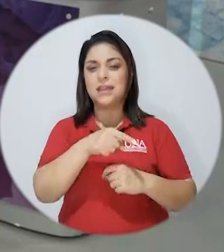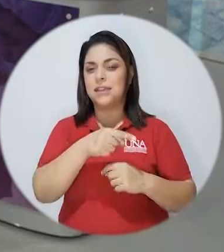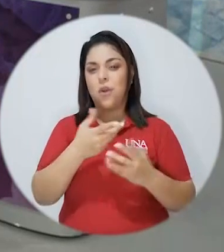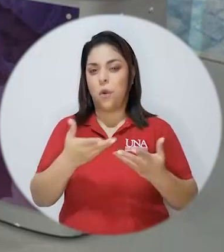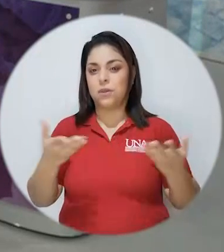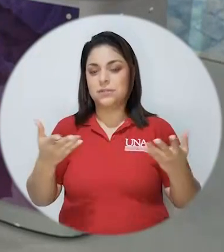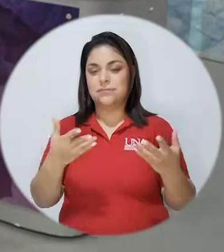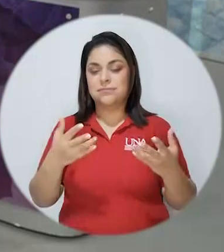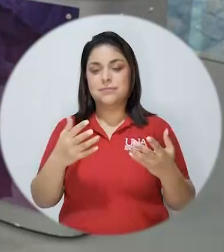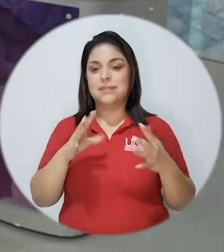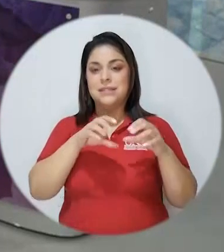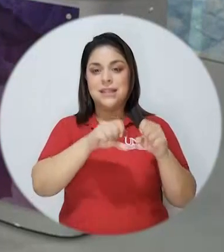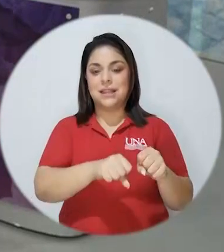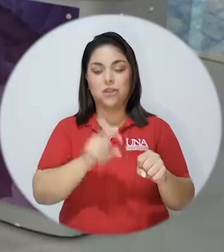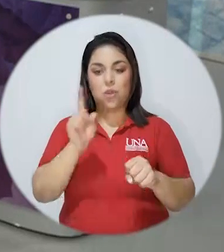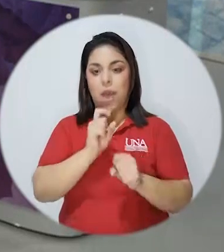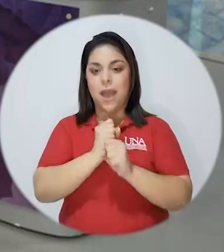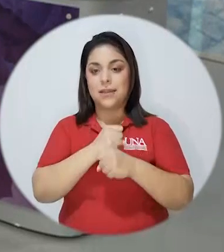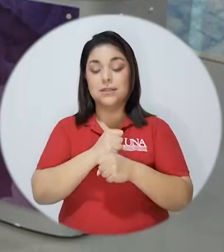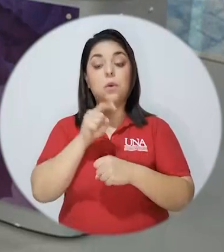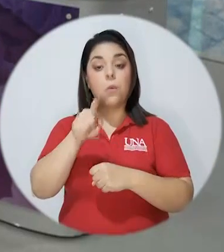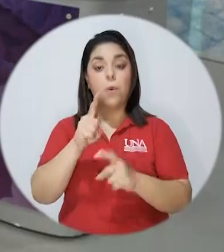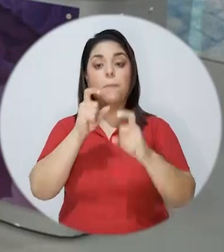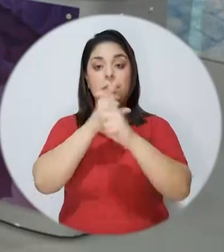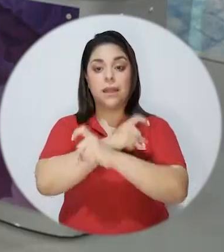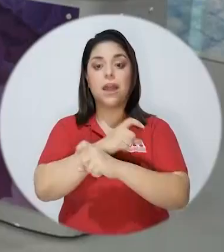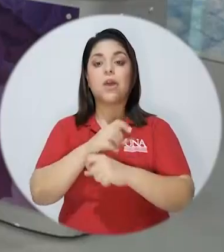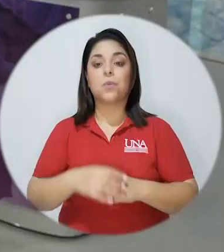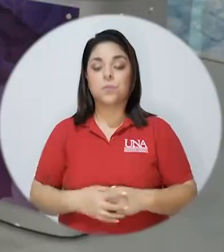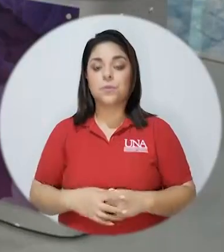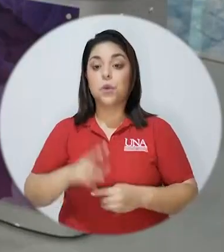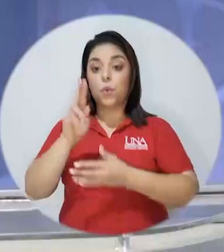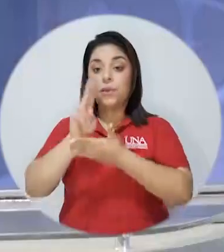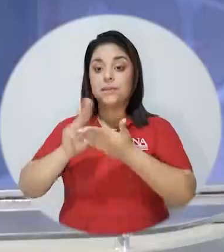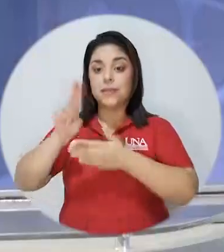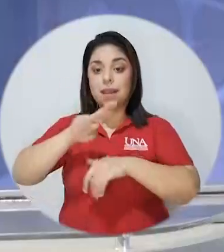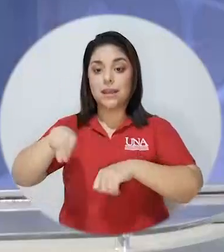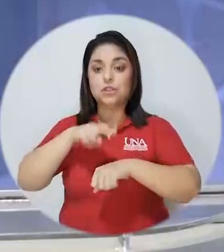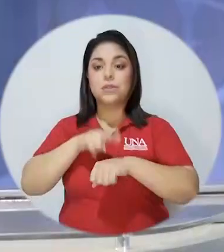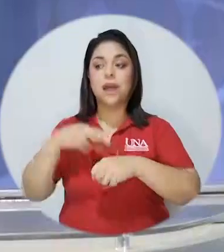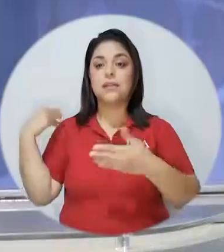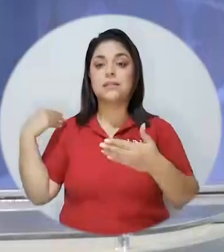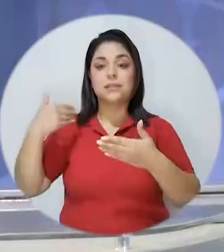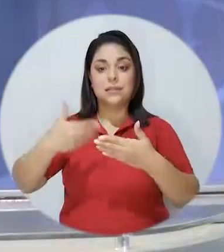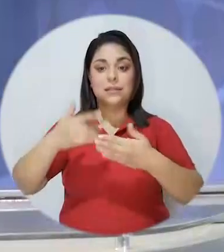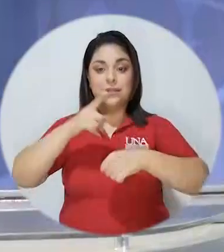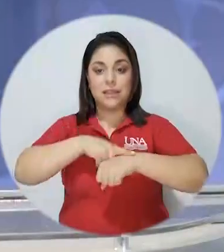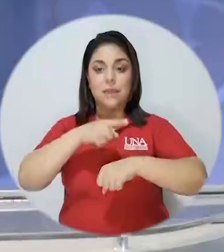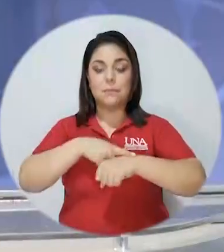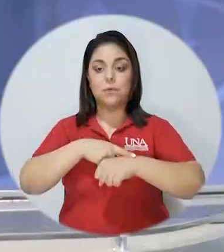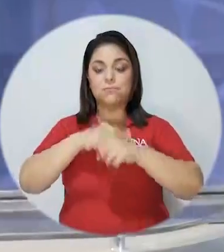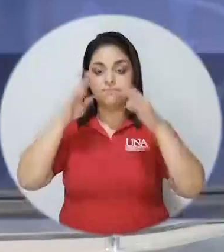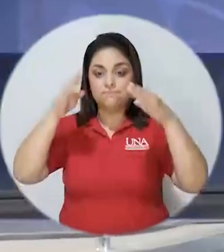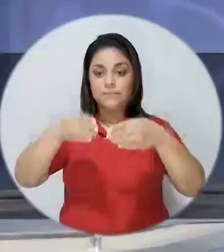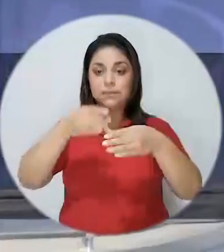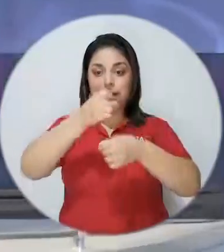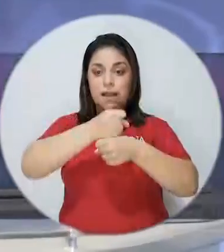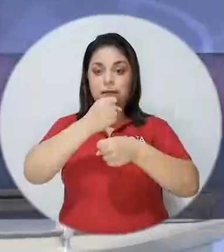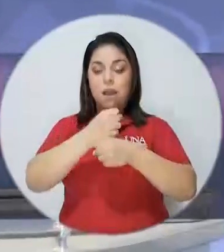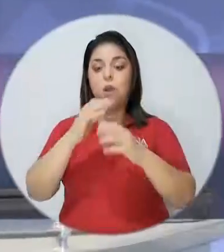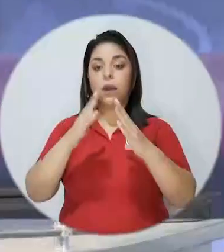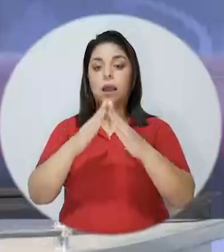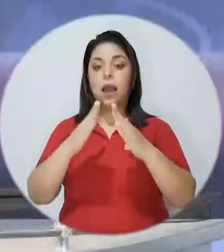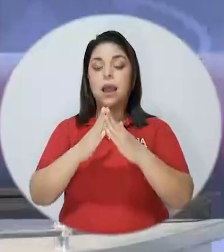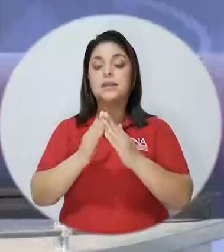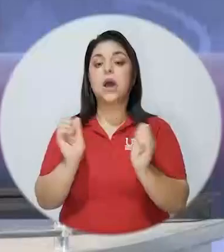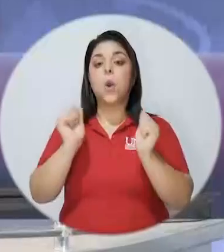Tampoco. Sí, es muy complejo, hay que tener mucho cuidado. La Universidad Nacional tiene tiempo de estar trabajando el tema del teletrabajo. Con la pandemia, pues